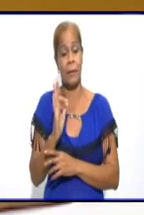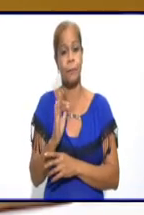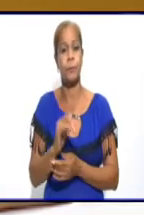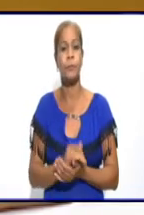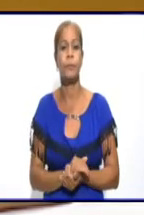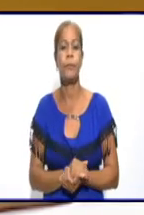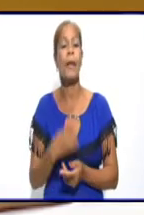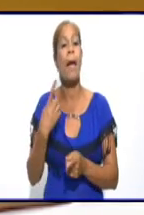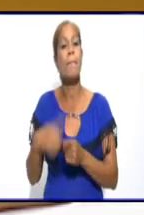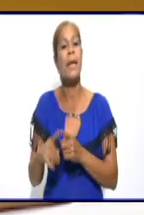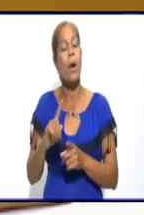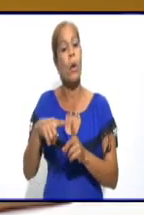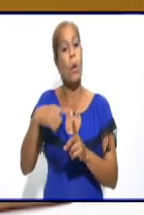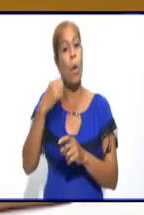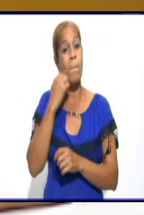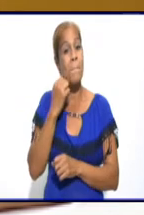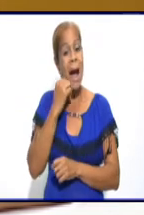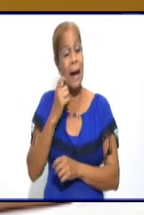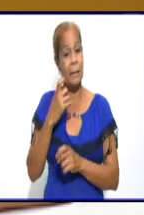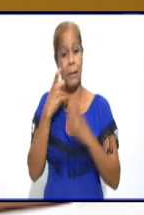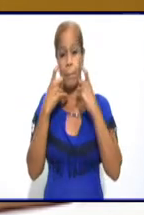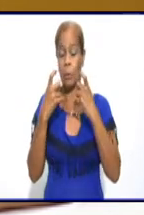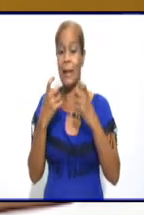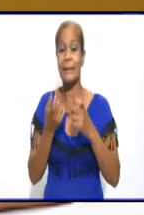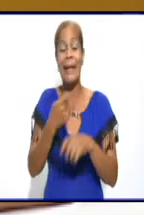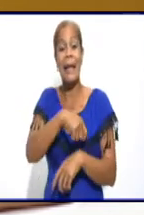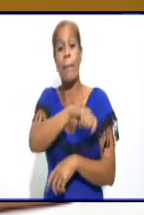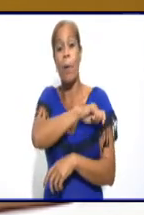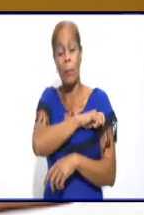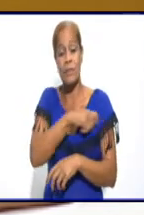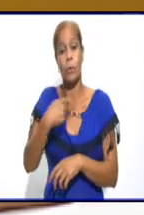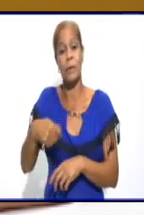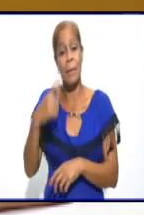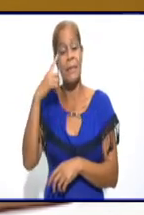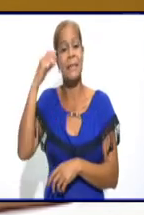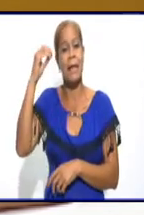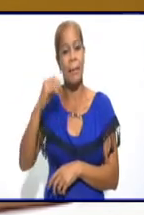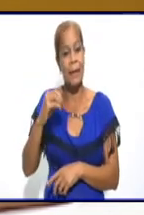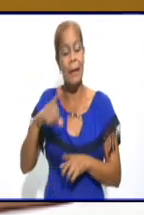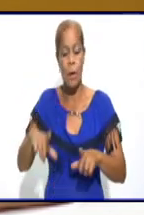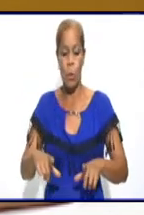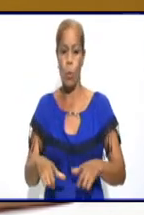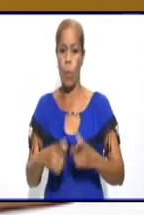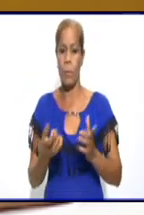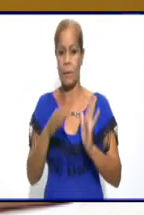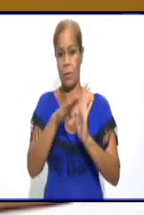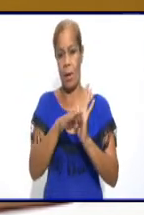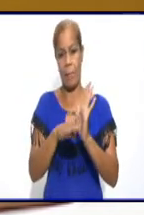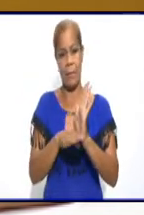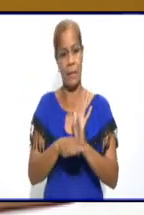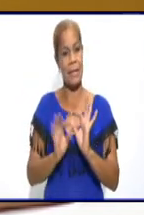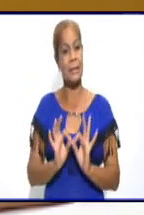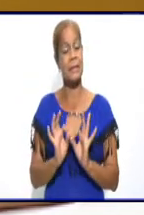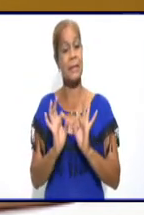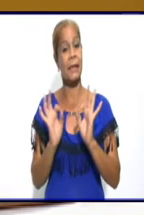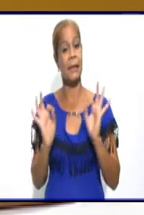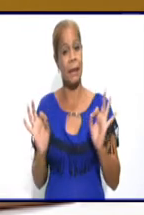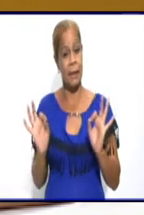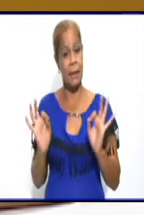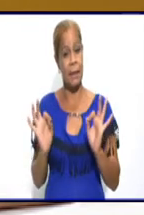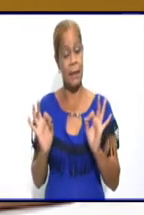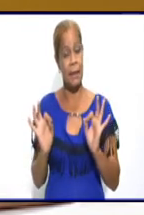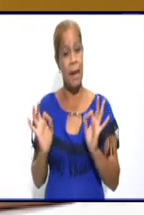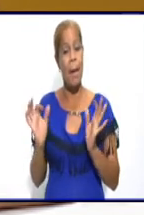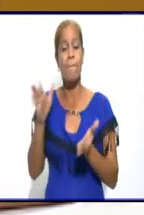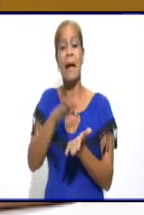más importante la población tiene que tener claro es que hay que cumplir con las medidas de dos sanitaria eso es importante es necesario el